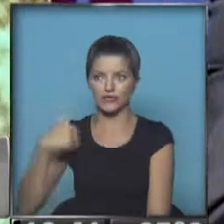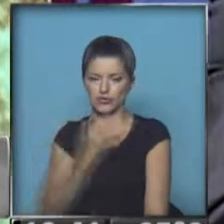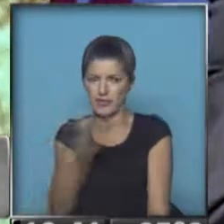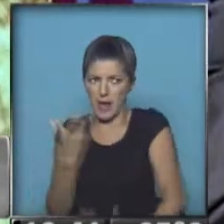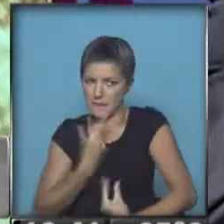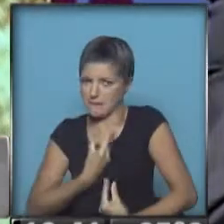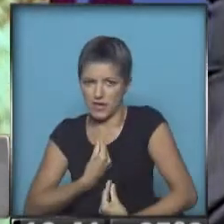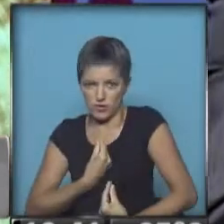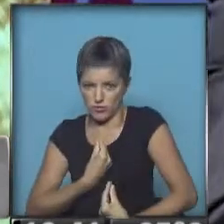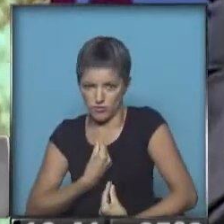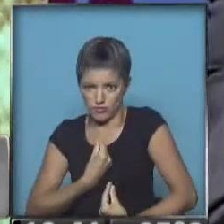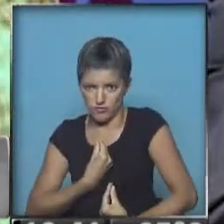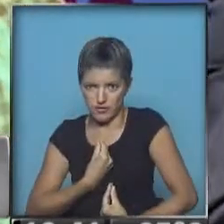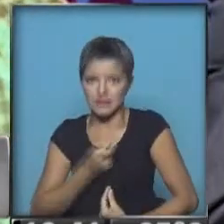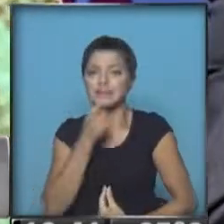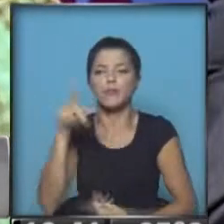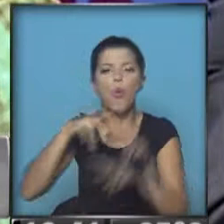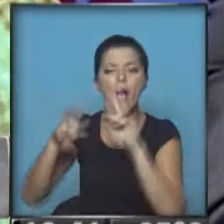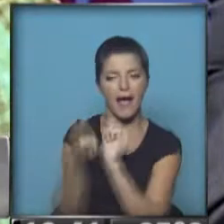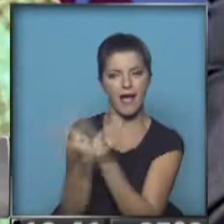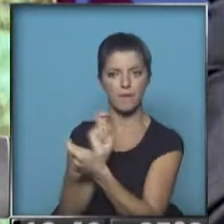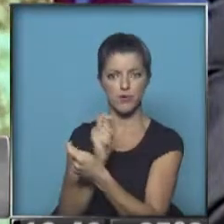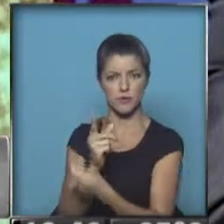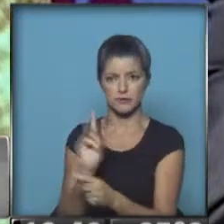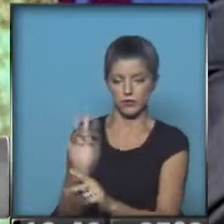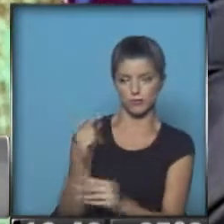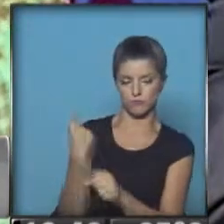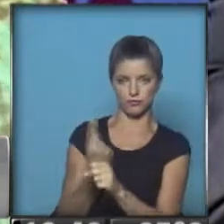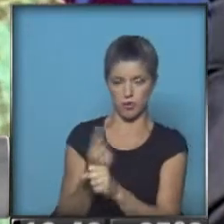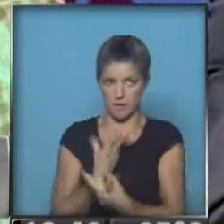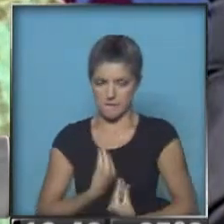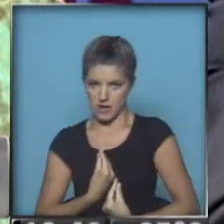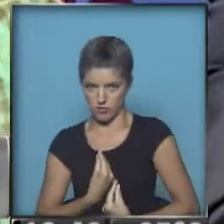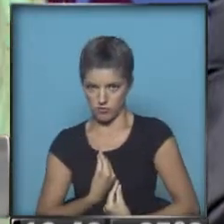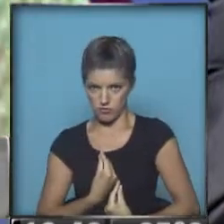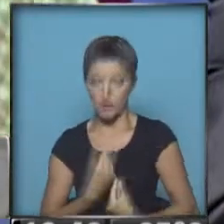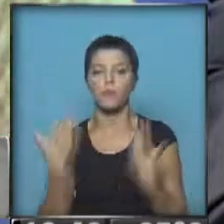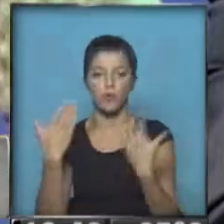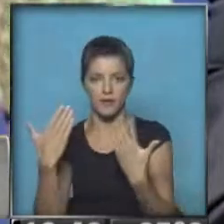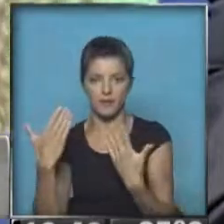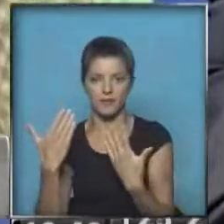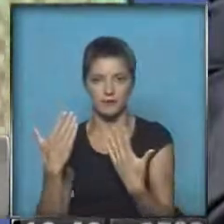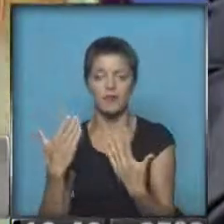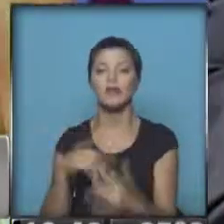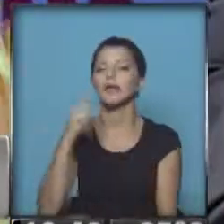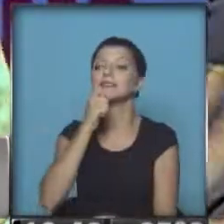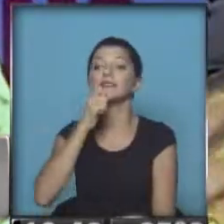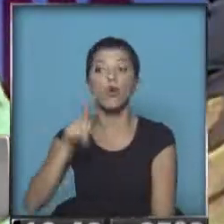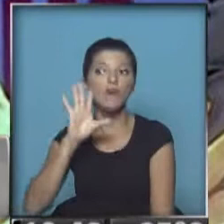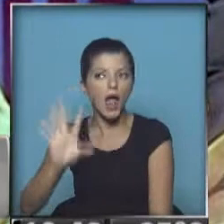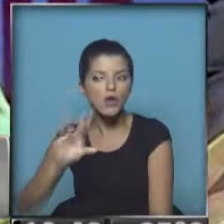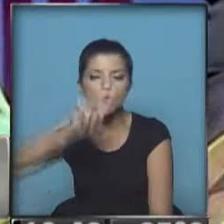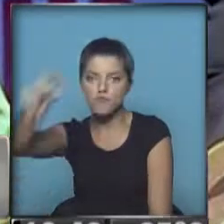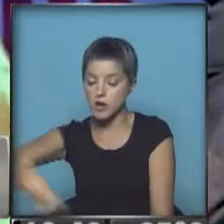a cualquier intento de cambio. El posibilismo, el que si hacías tal cosa se venía el mundo